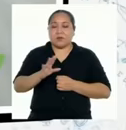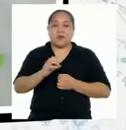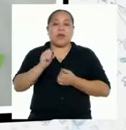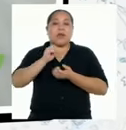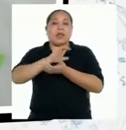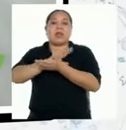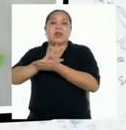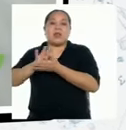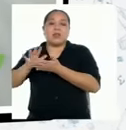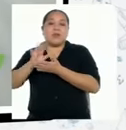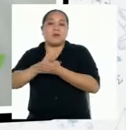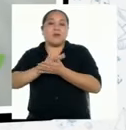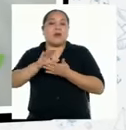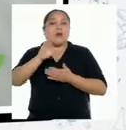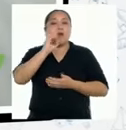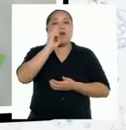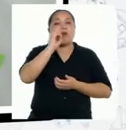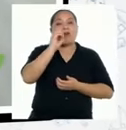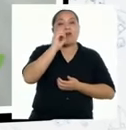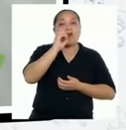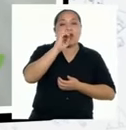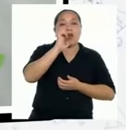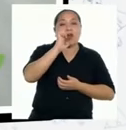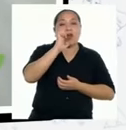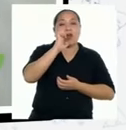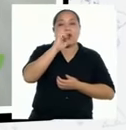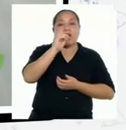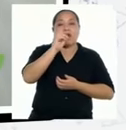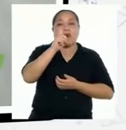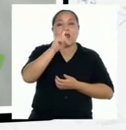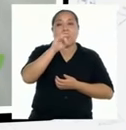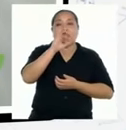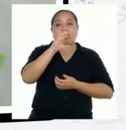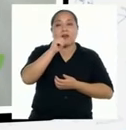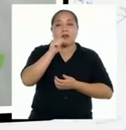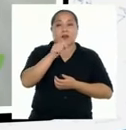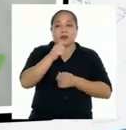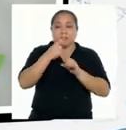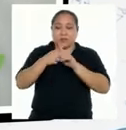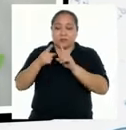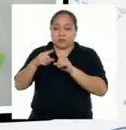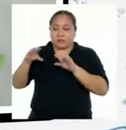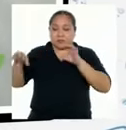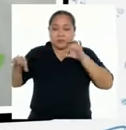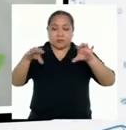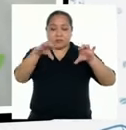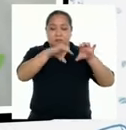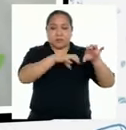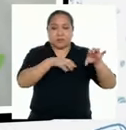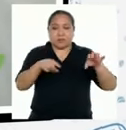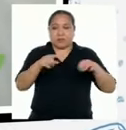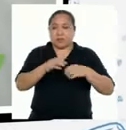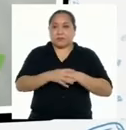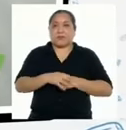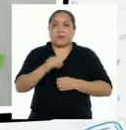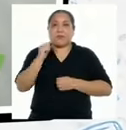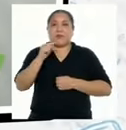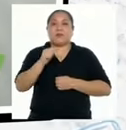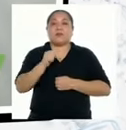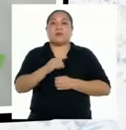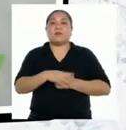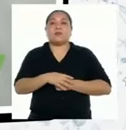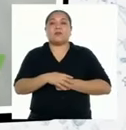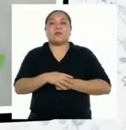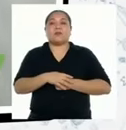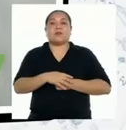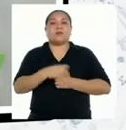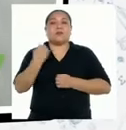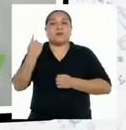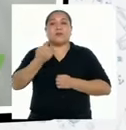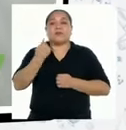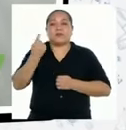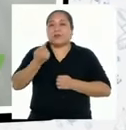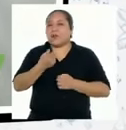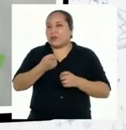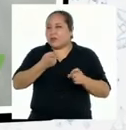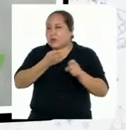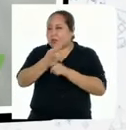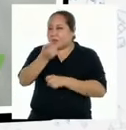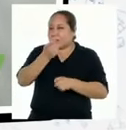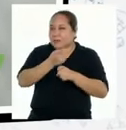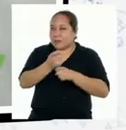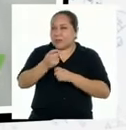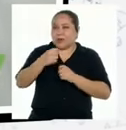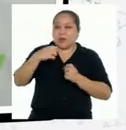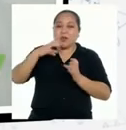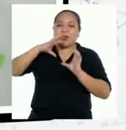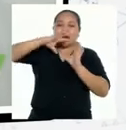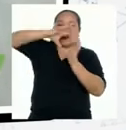la eólica o el solar no solo contribuirá a la disminución de gases de efecto